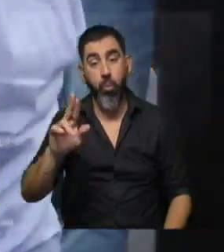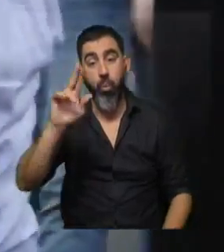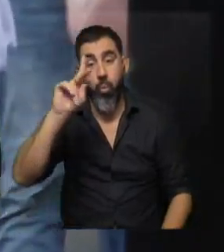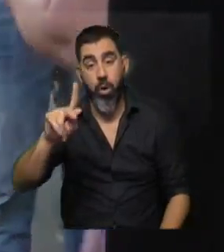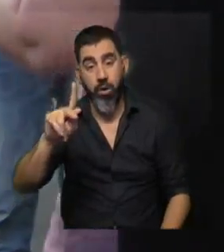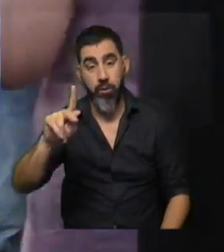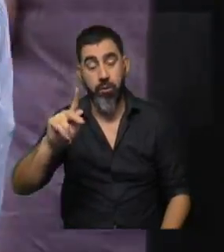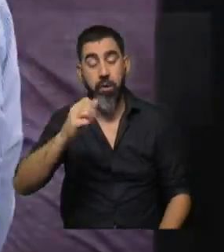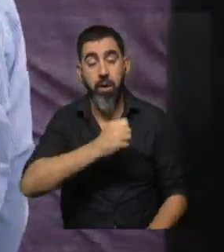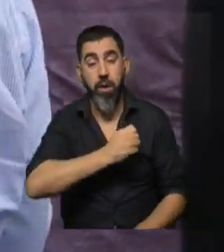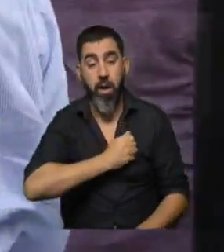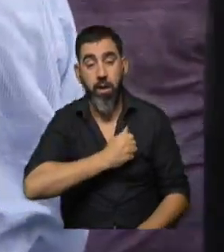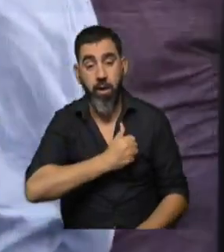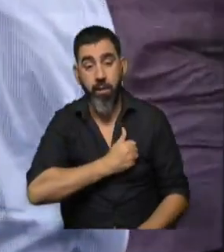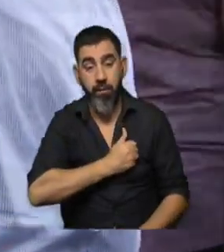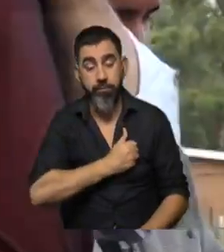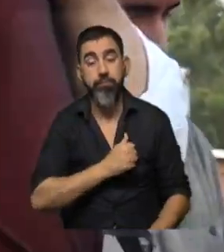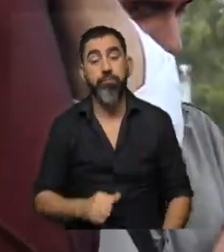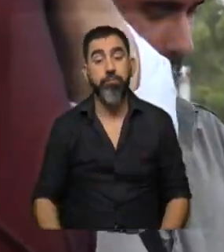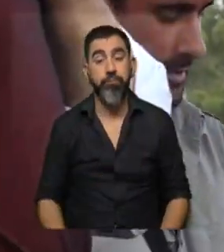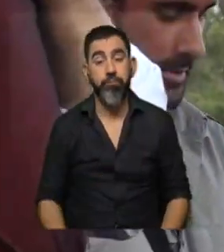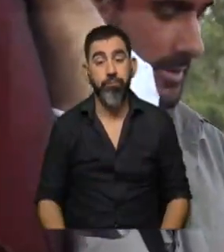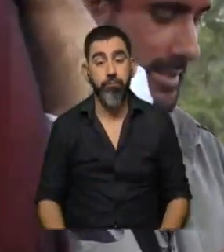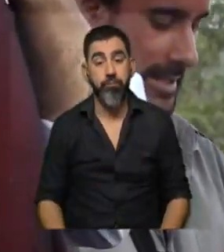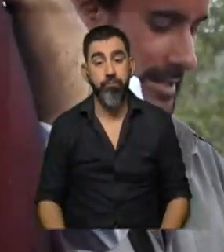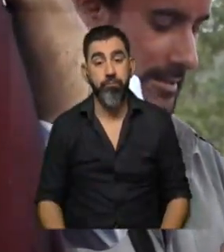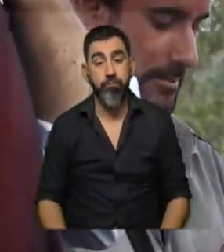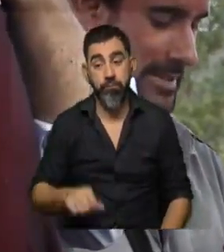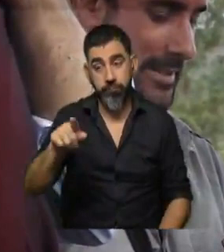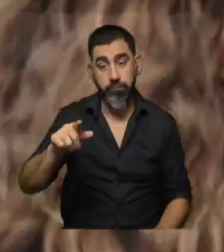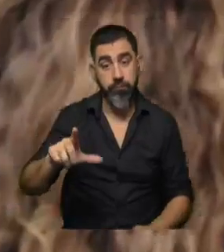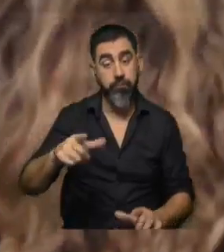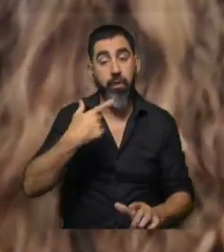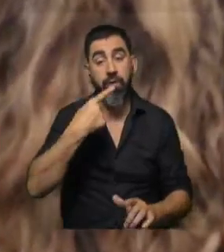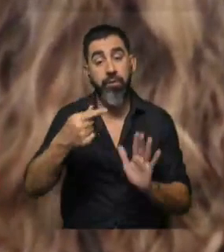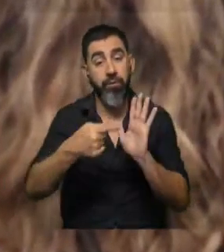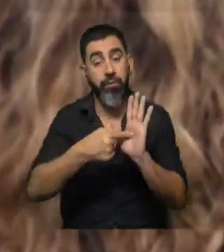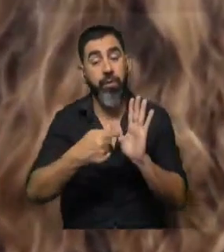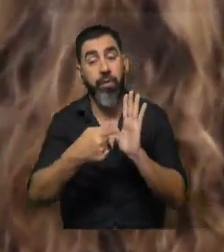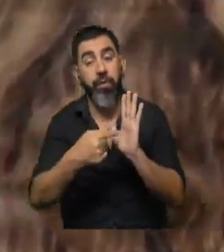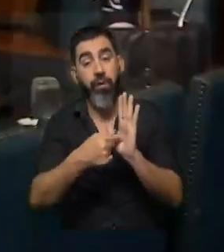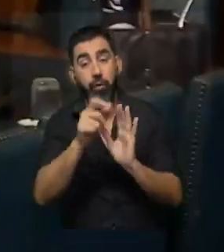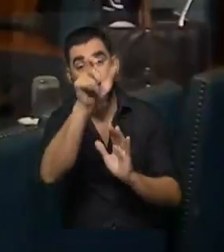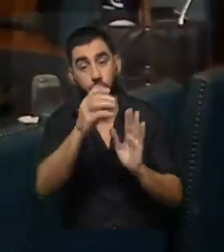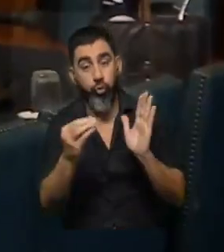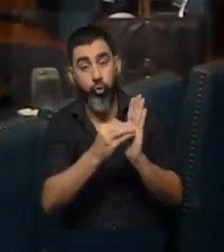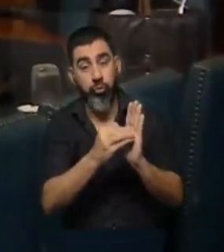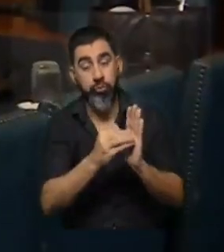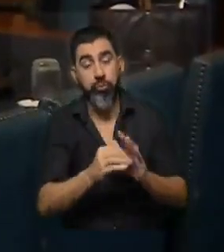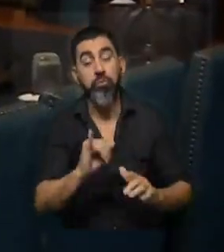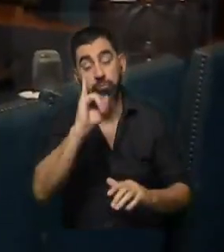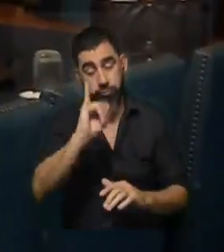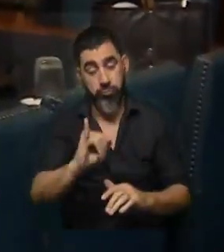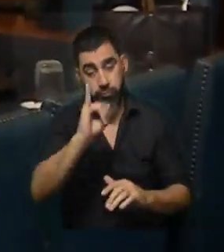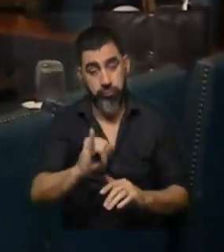de Canadá este así que donde él figura dentro del directorio sí sí sí no y con